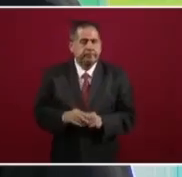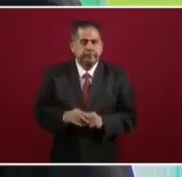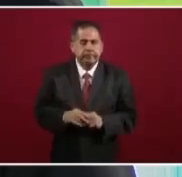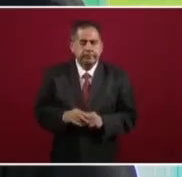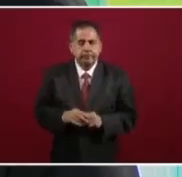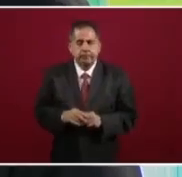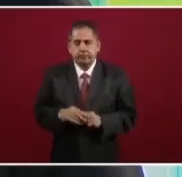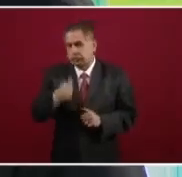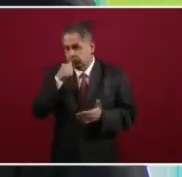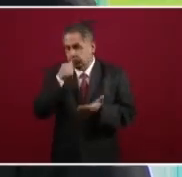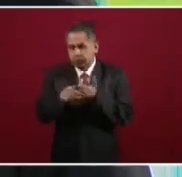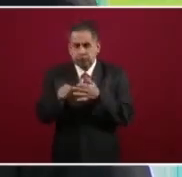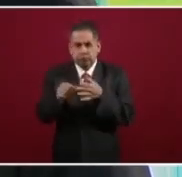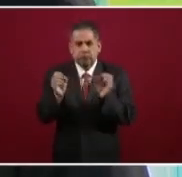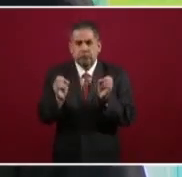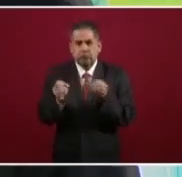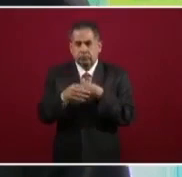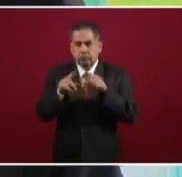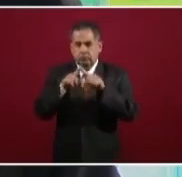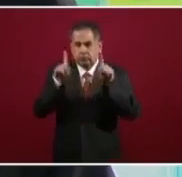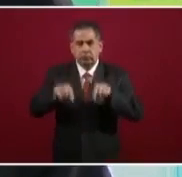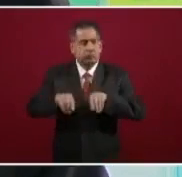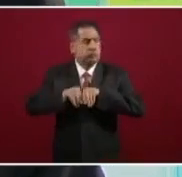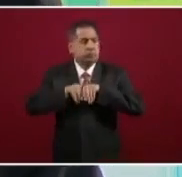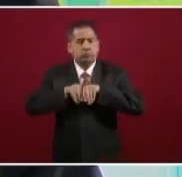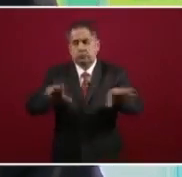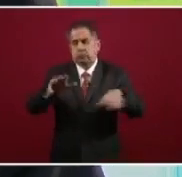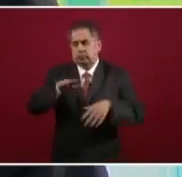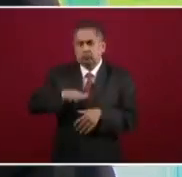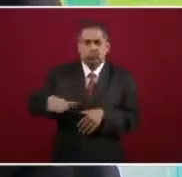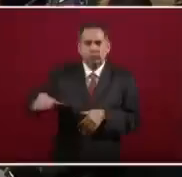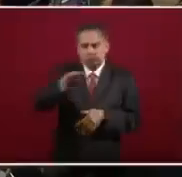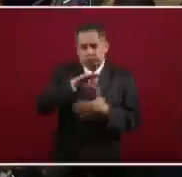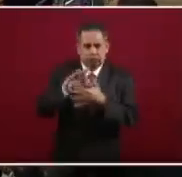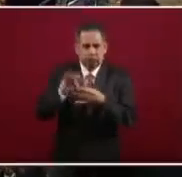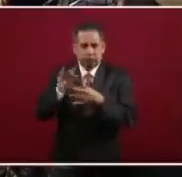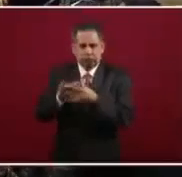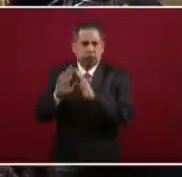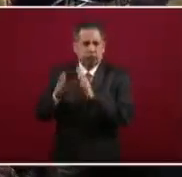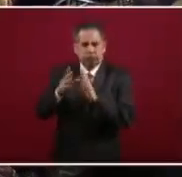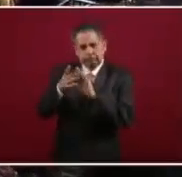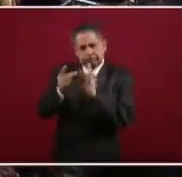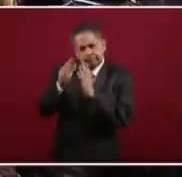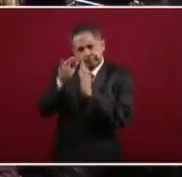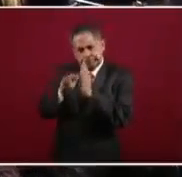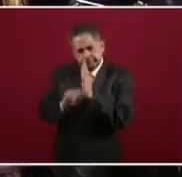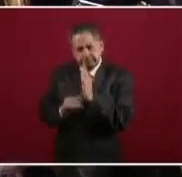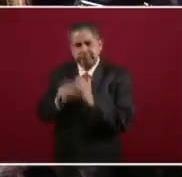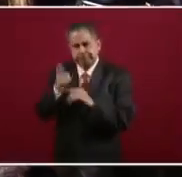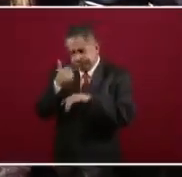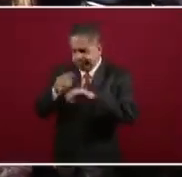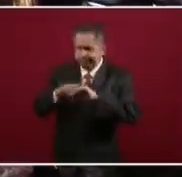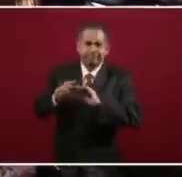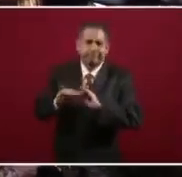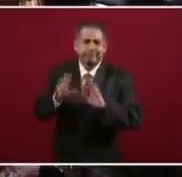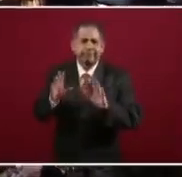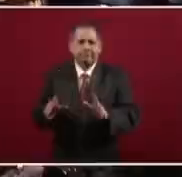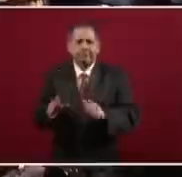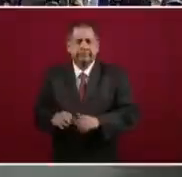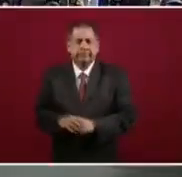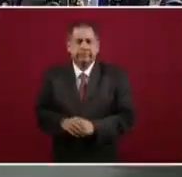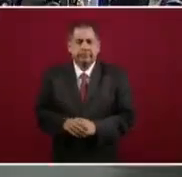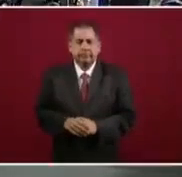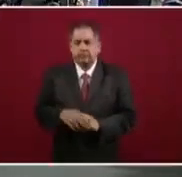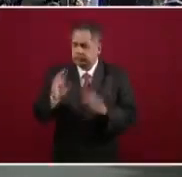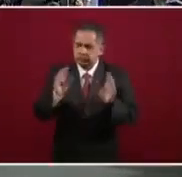un comunicado a los medios con ese propósito también de aclarar